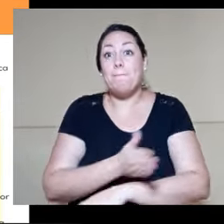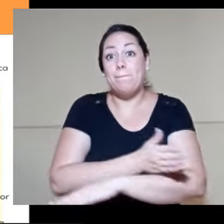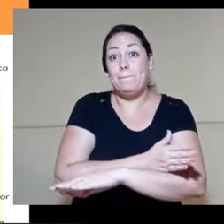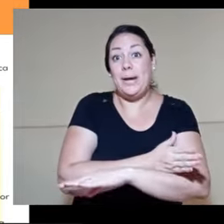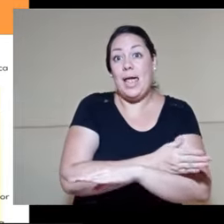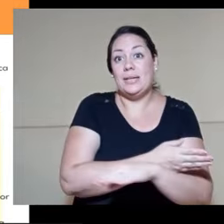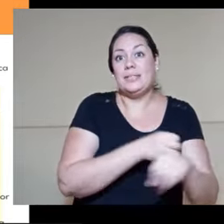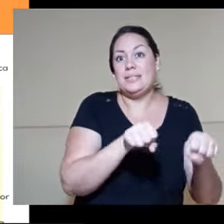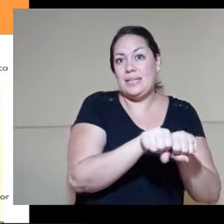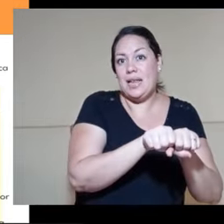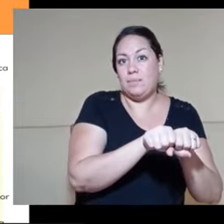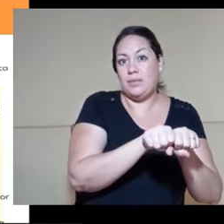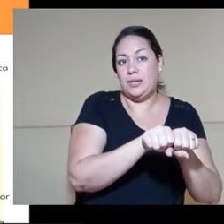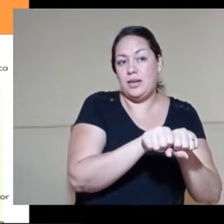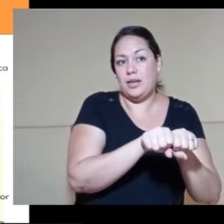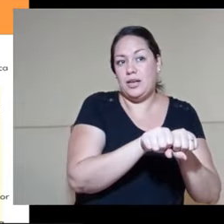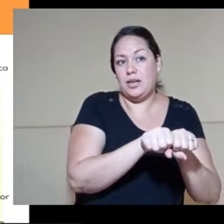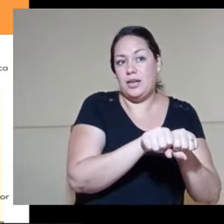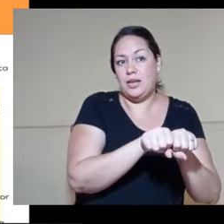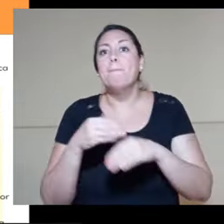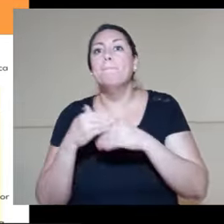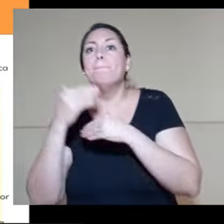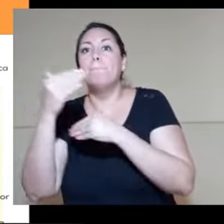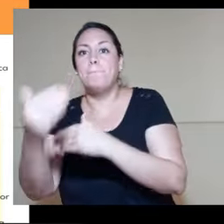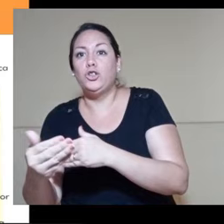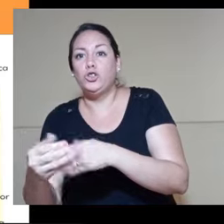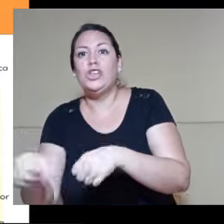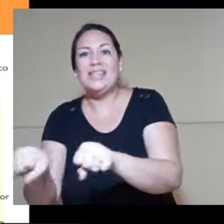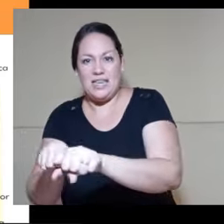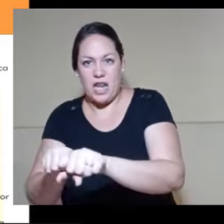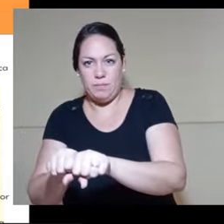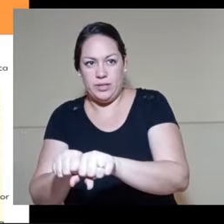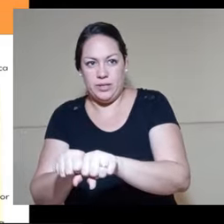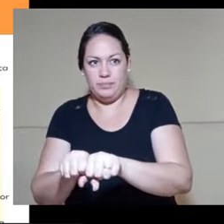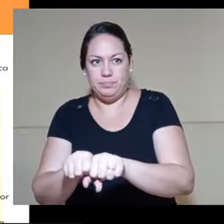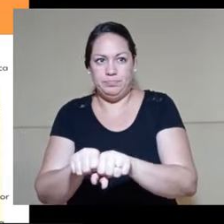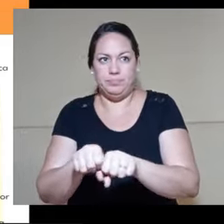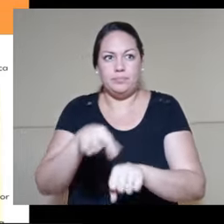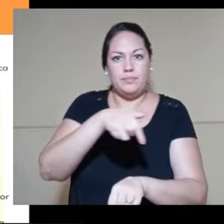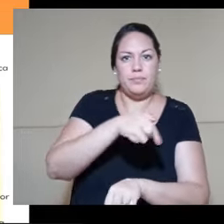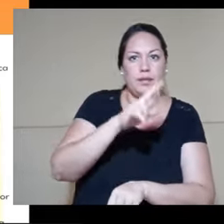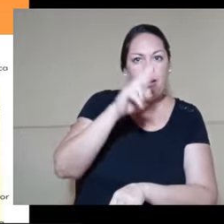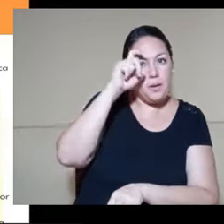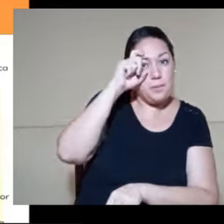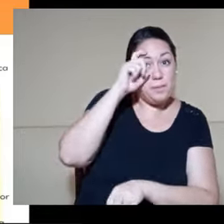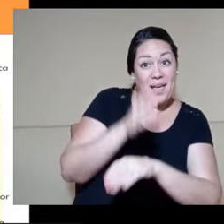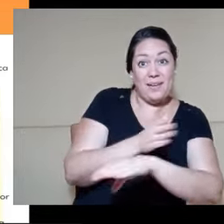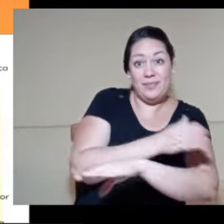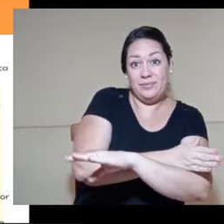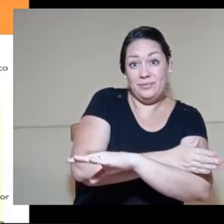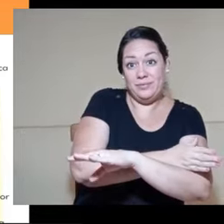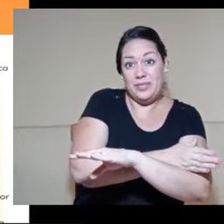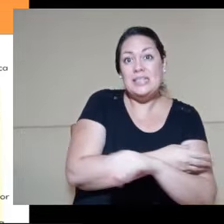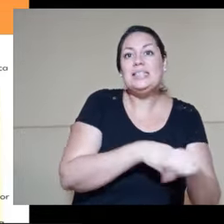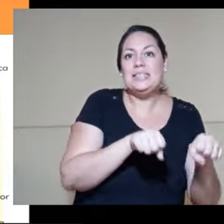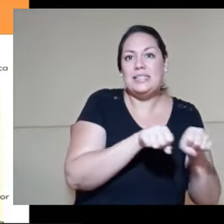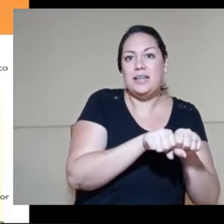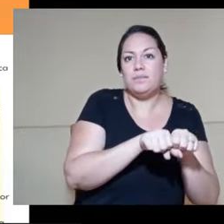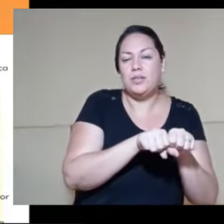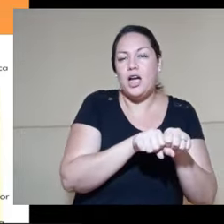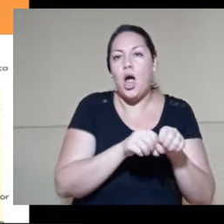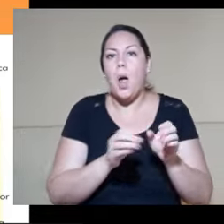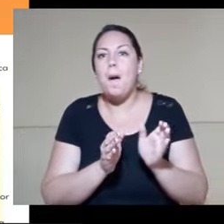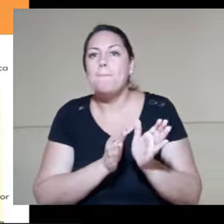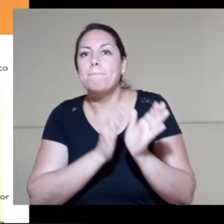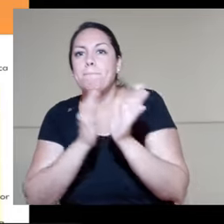tengo una célula que se llama presináptica, una célula postsináptica, ¿sí? Ustedes ven acá la presináptica,